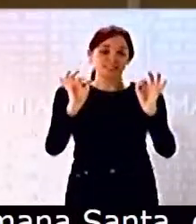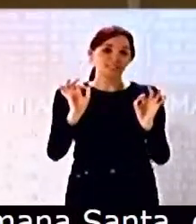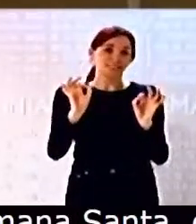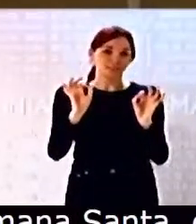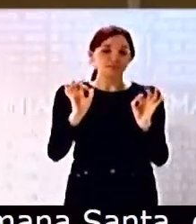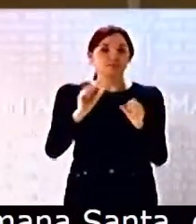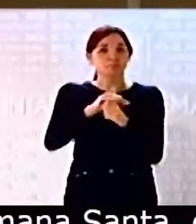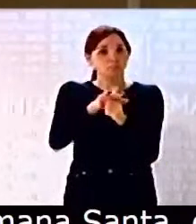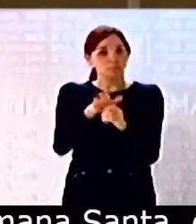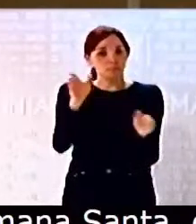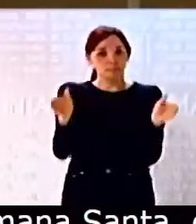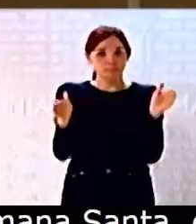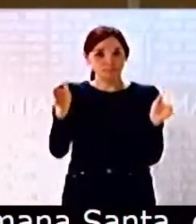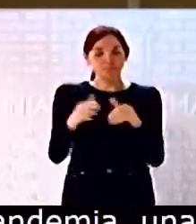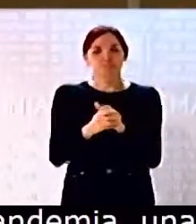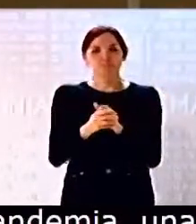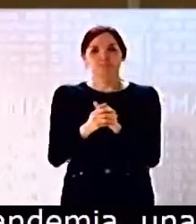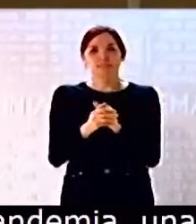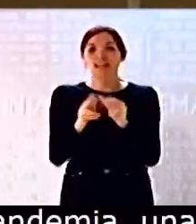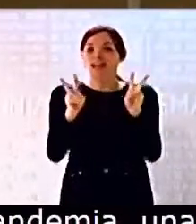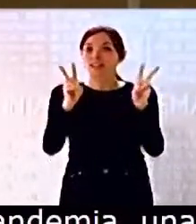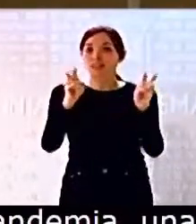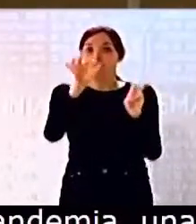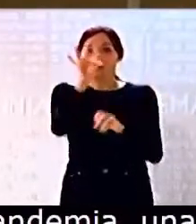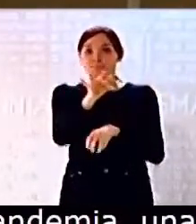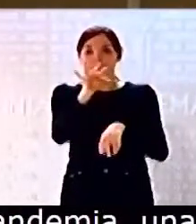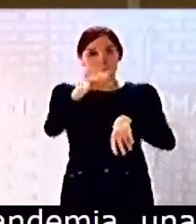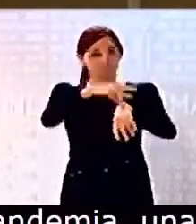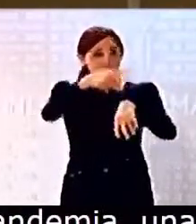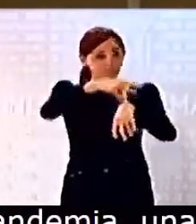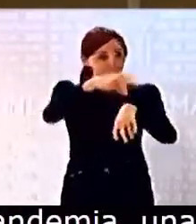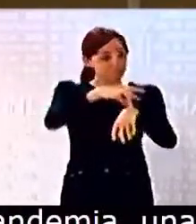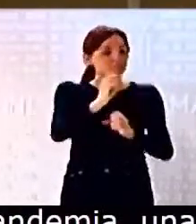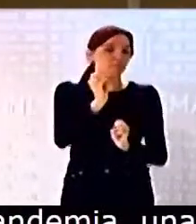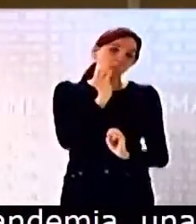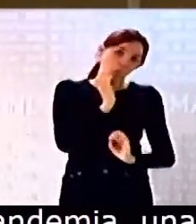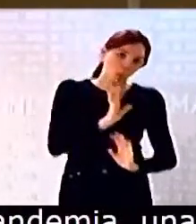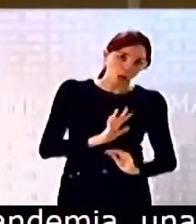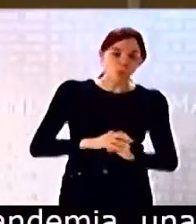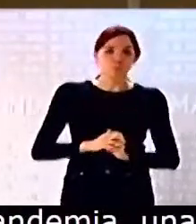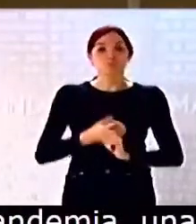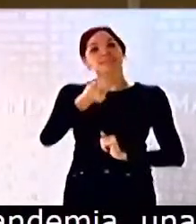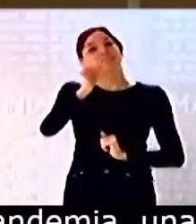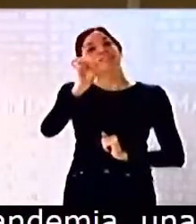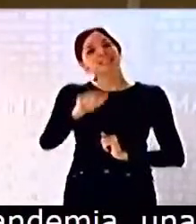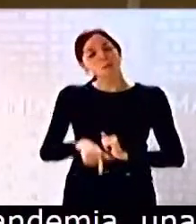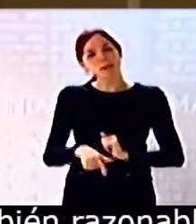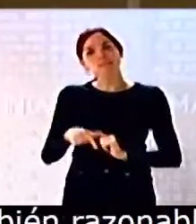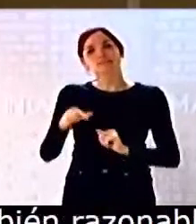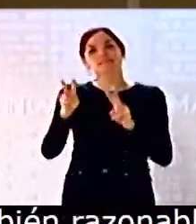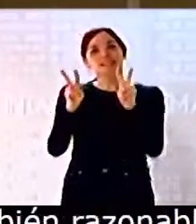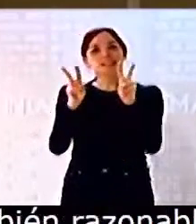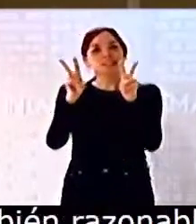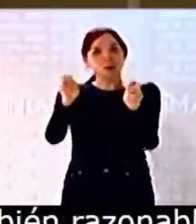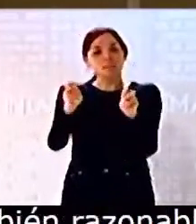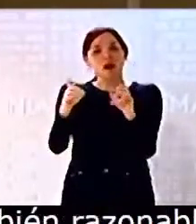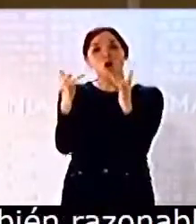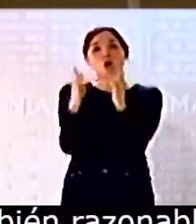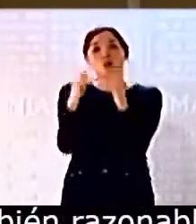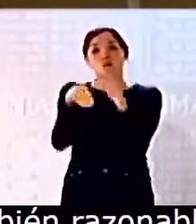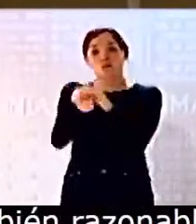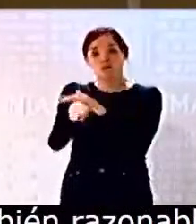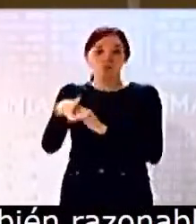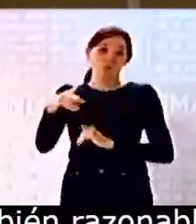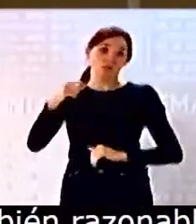cifra razonable en cuanto a incidencia y una cifra también razonable en cuanto a ocupación de camas